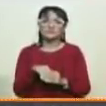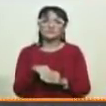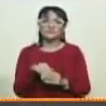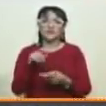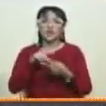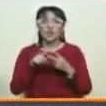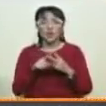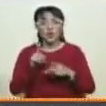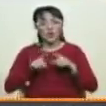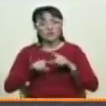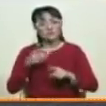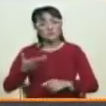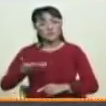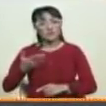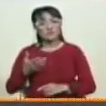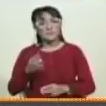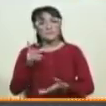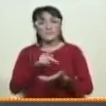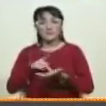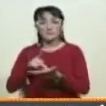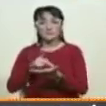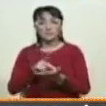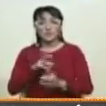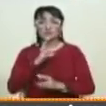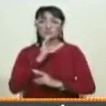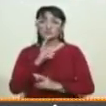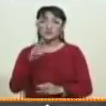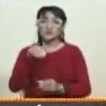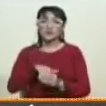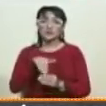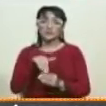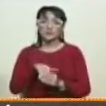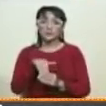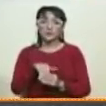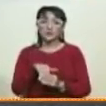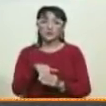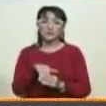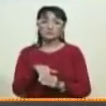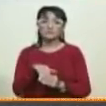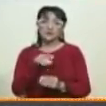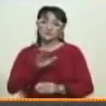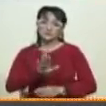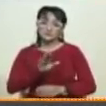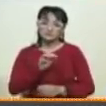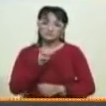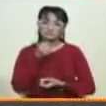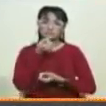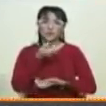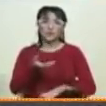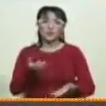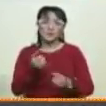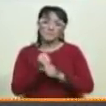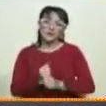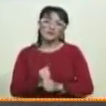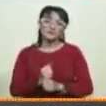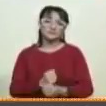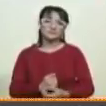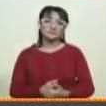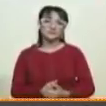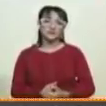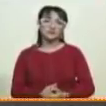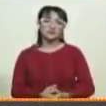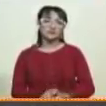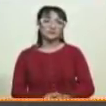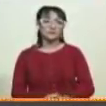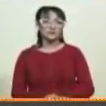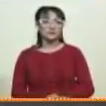2 cosas, la participación, el resultado electoral, y ese será el mensaje. O sea que tenemos que esperar un poco. Yo sé que siempre